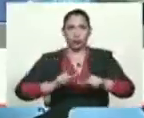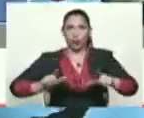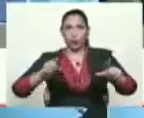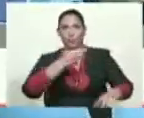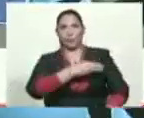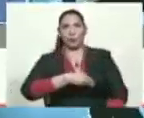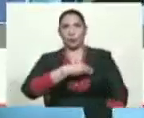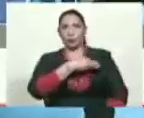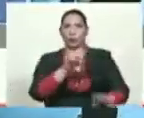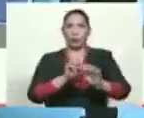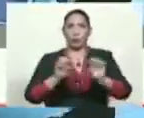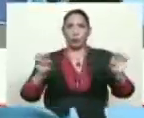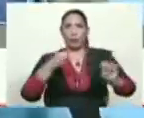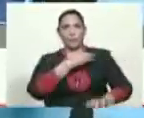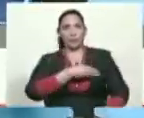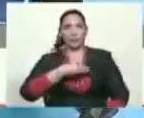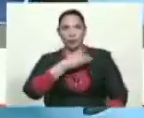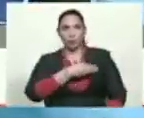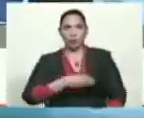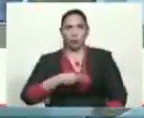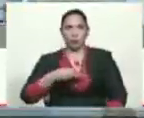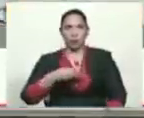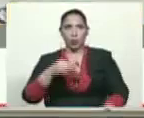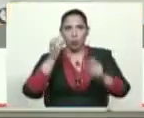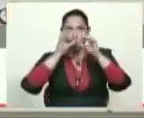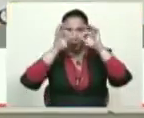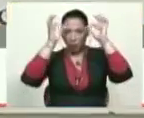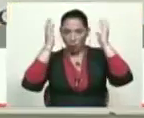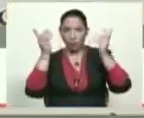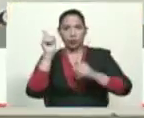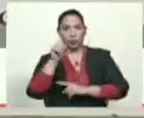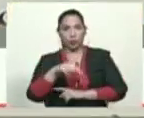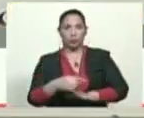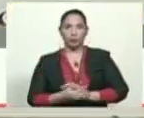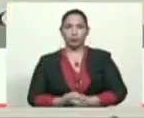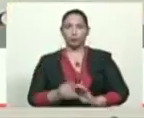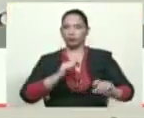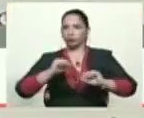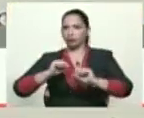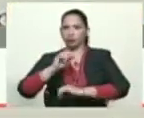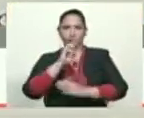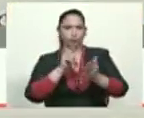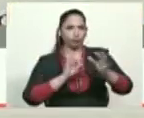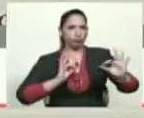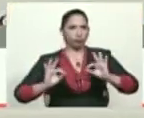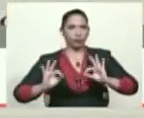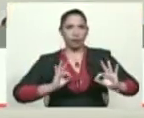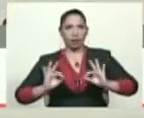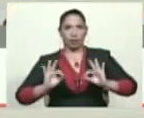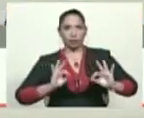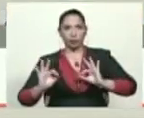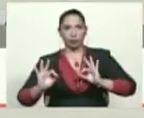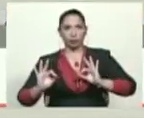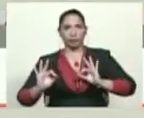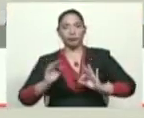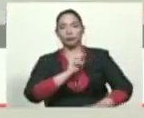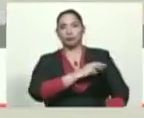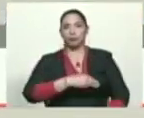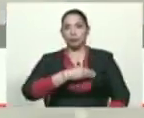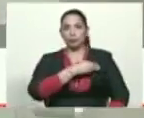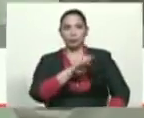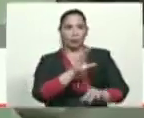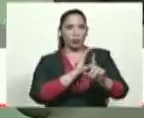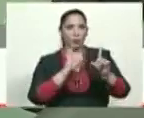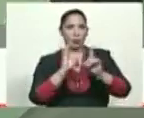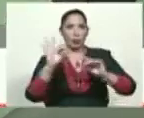como la misión robinson la misión ribas así como también el movimiento nacional de teatro césar rengifo la misión cultura de la